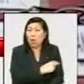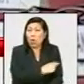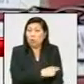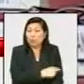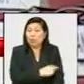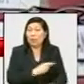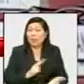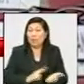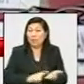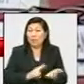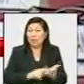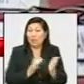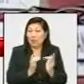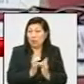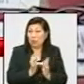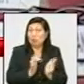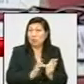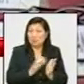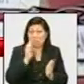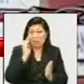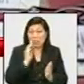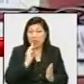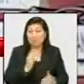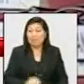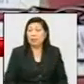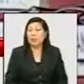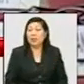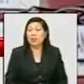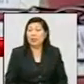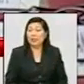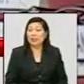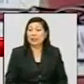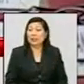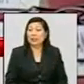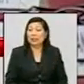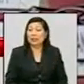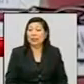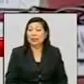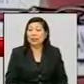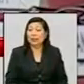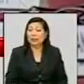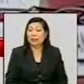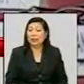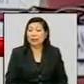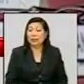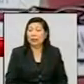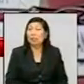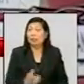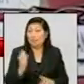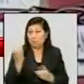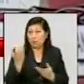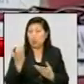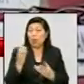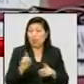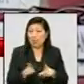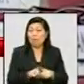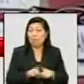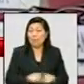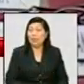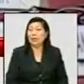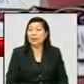Almenara y de la igual manera a los pacientes de Piura,